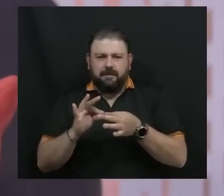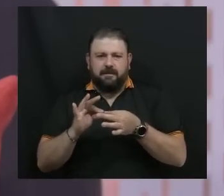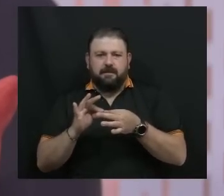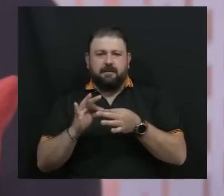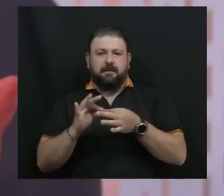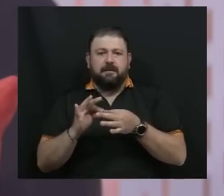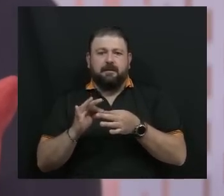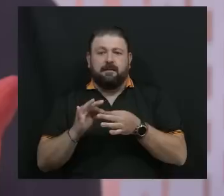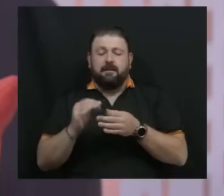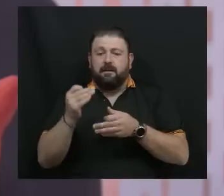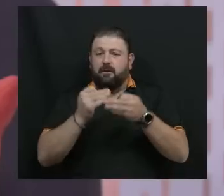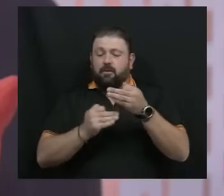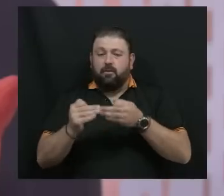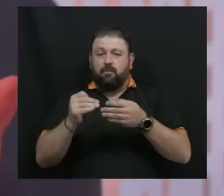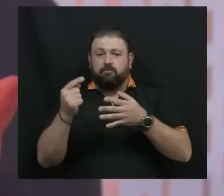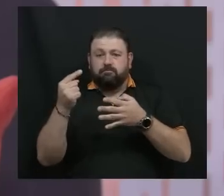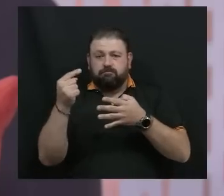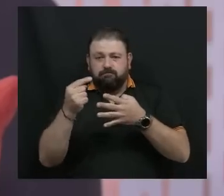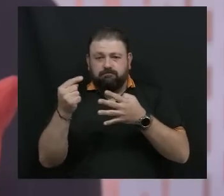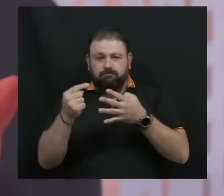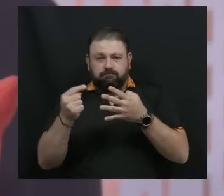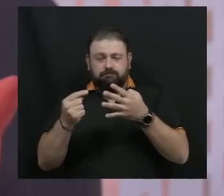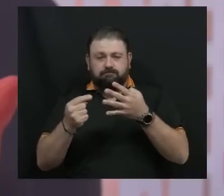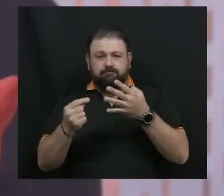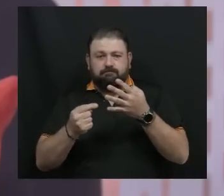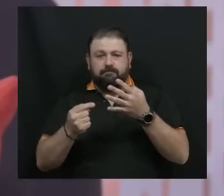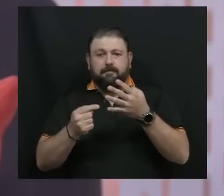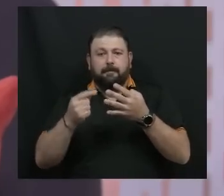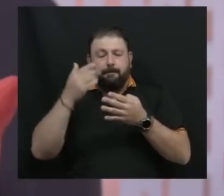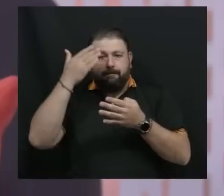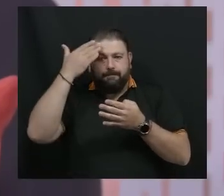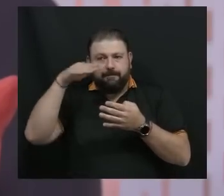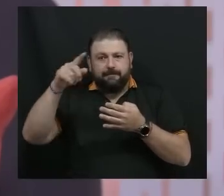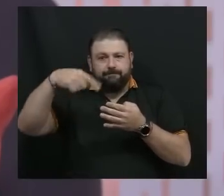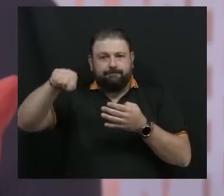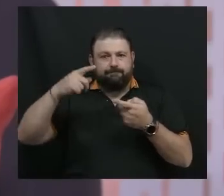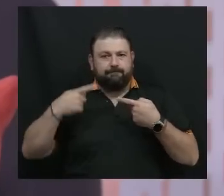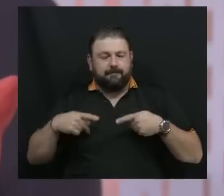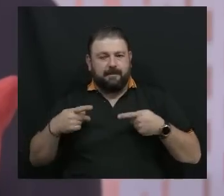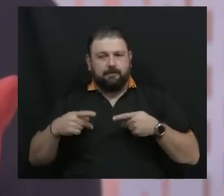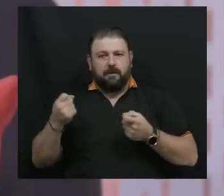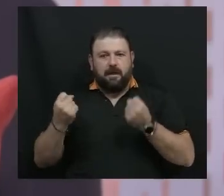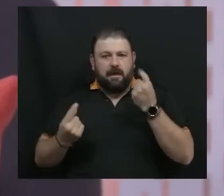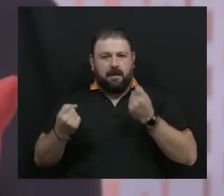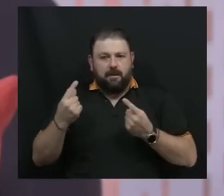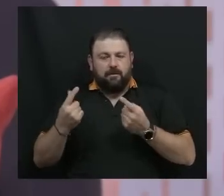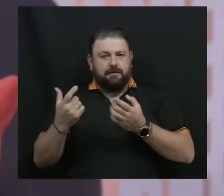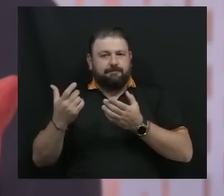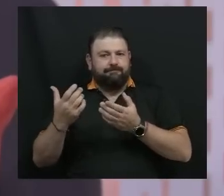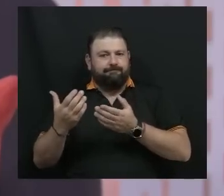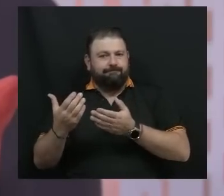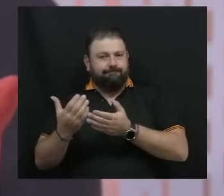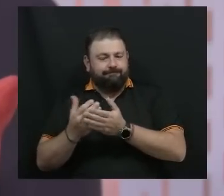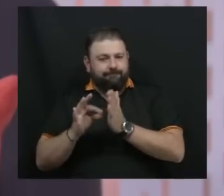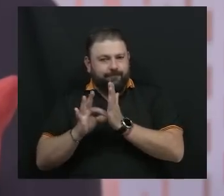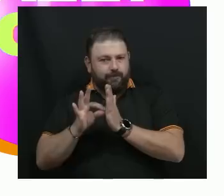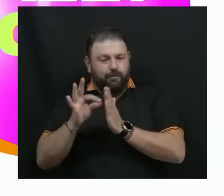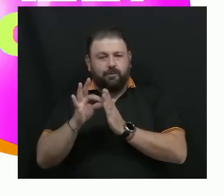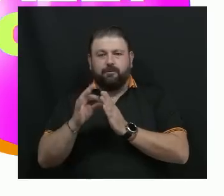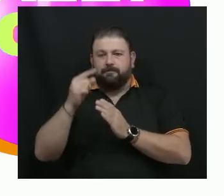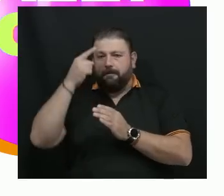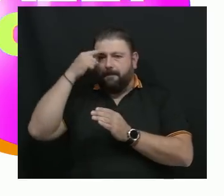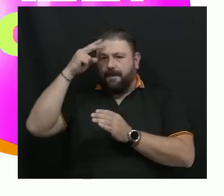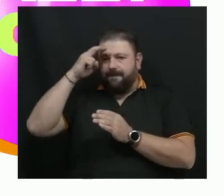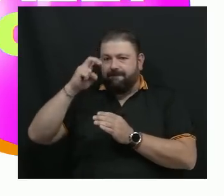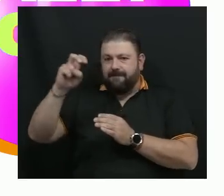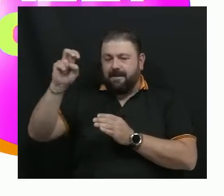acciones específicas. Vamos de entrada con los incentivos, los viajes. De entrada para Rally, nos comentó a Mauri